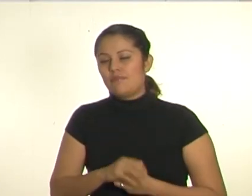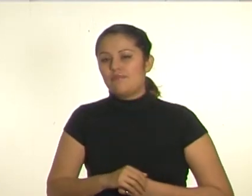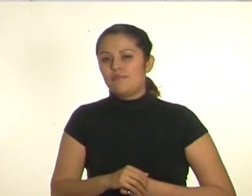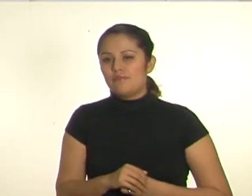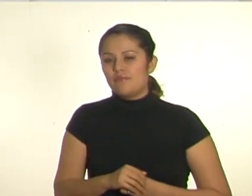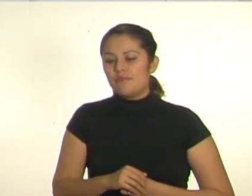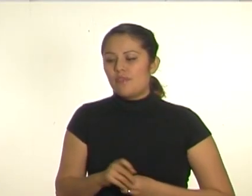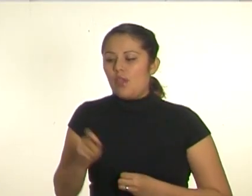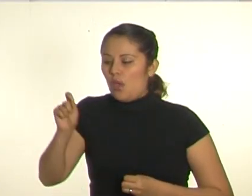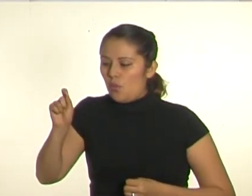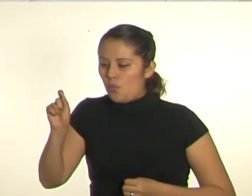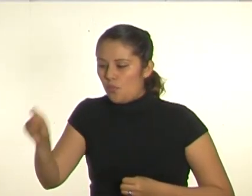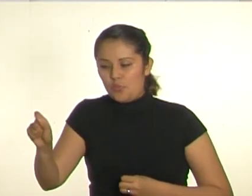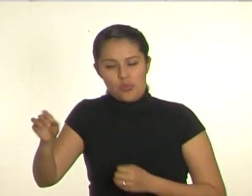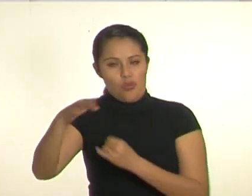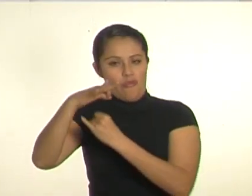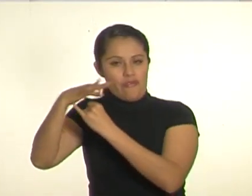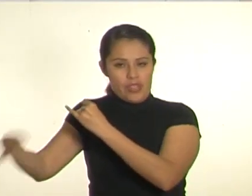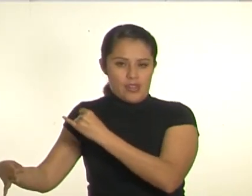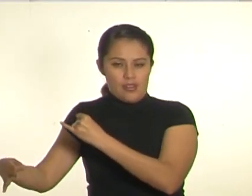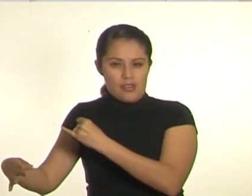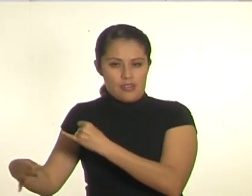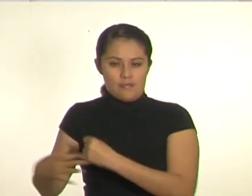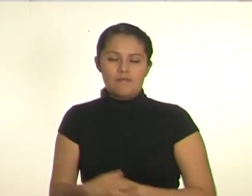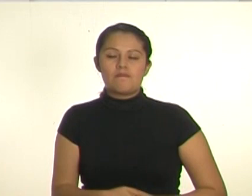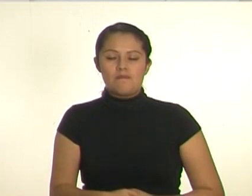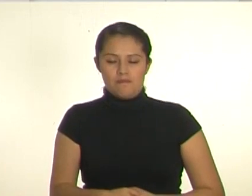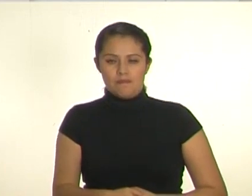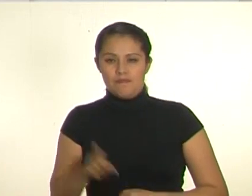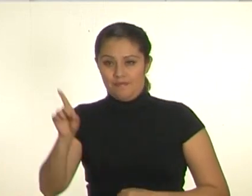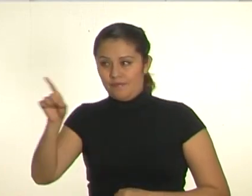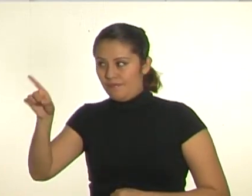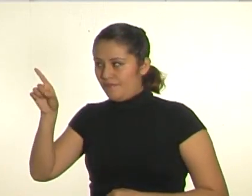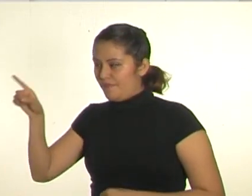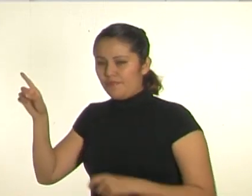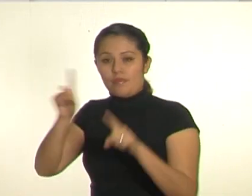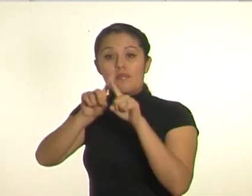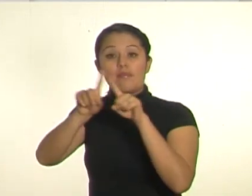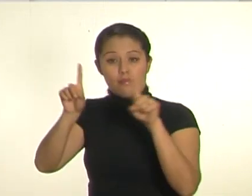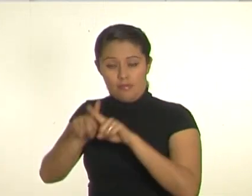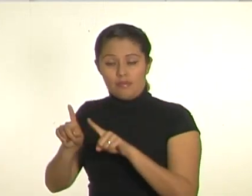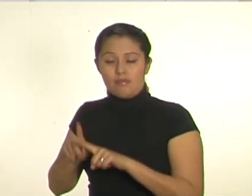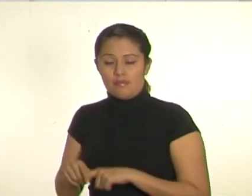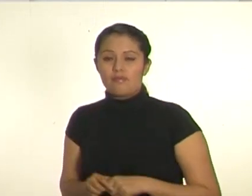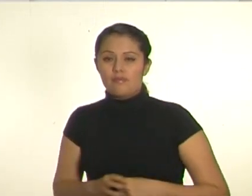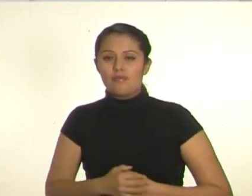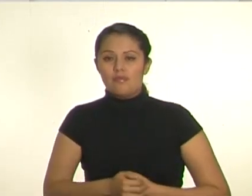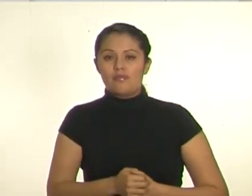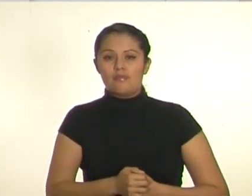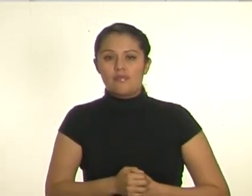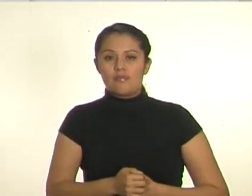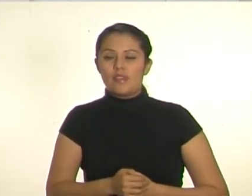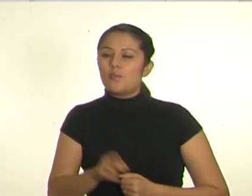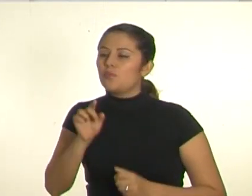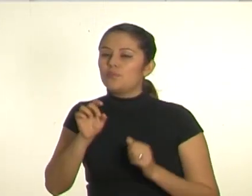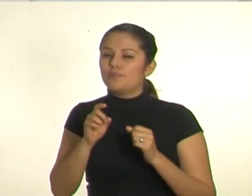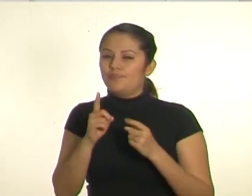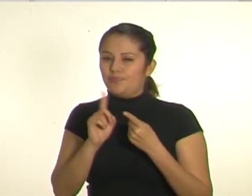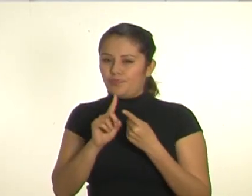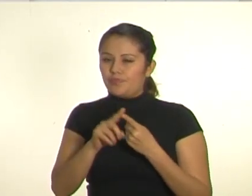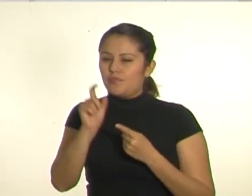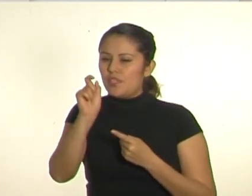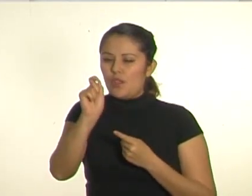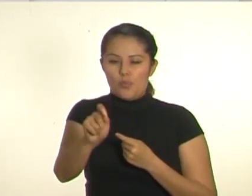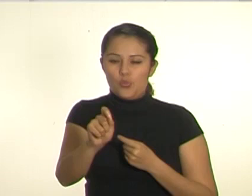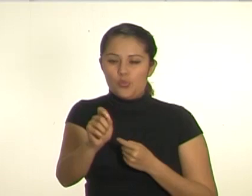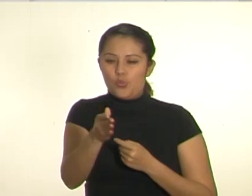el punto final que tenemos de este lado. ¿Sale? El punto y aparte